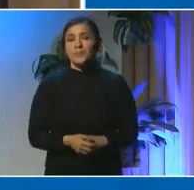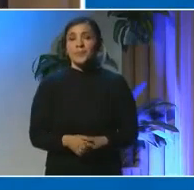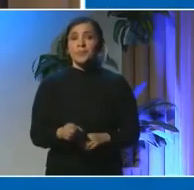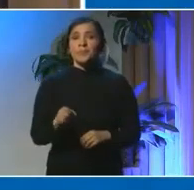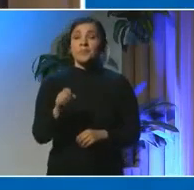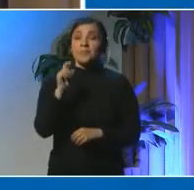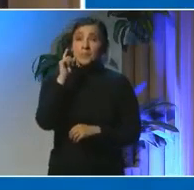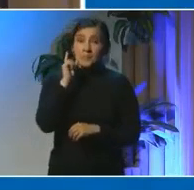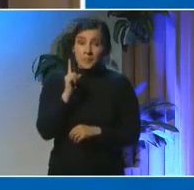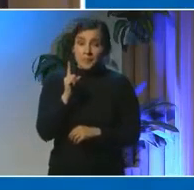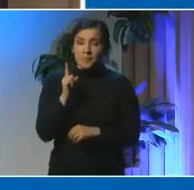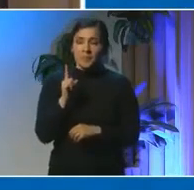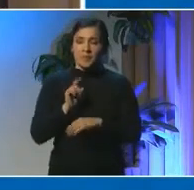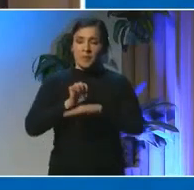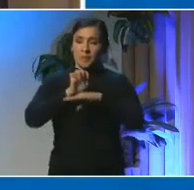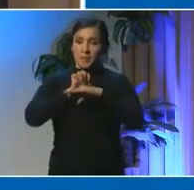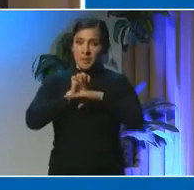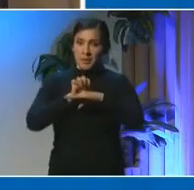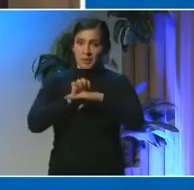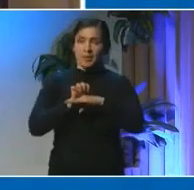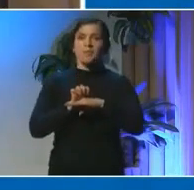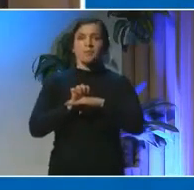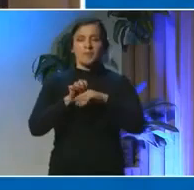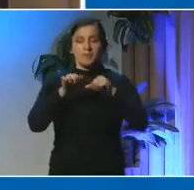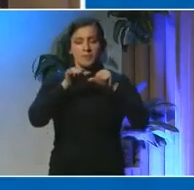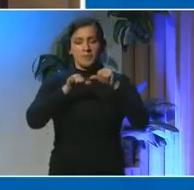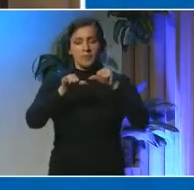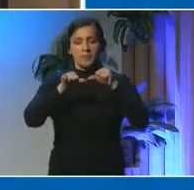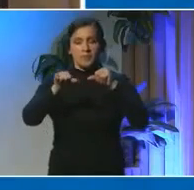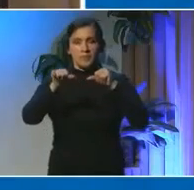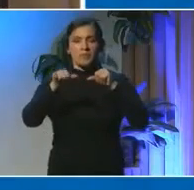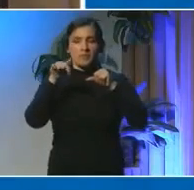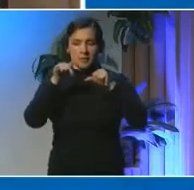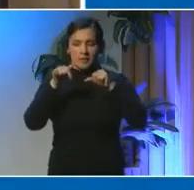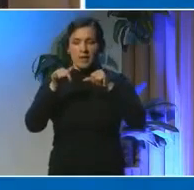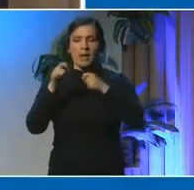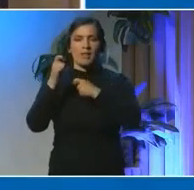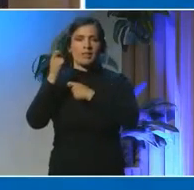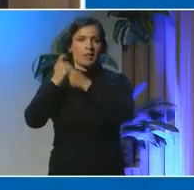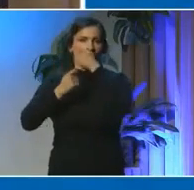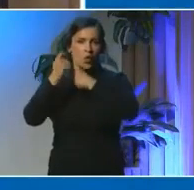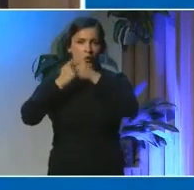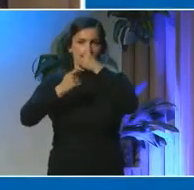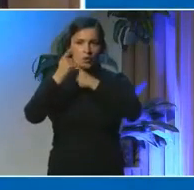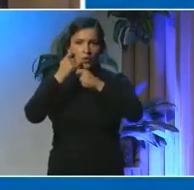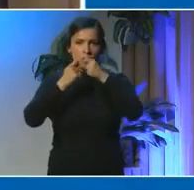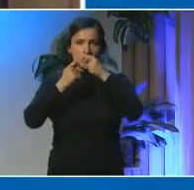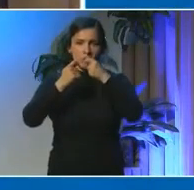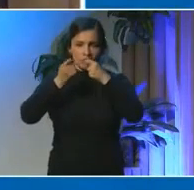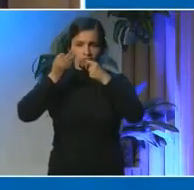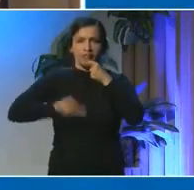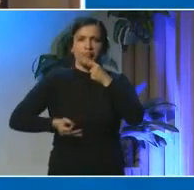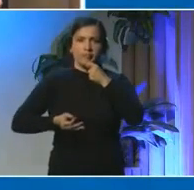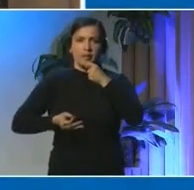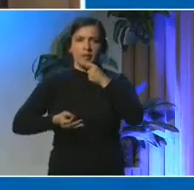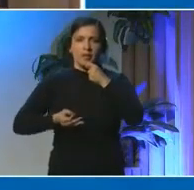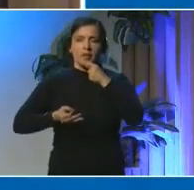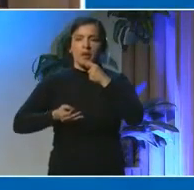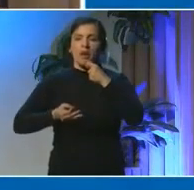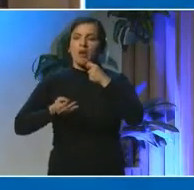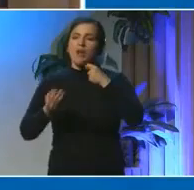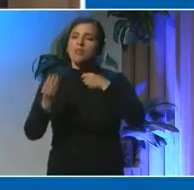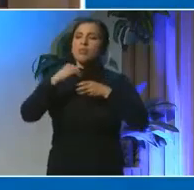que hemos adoptado como compañía es que la sostenibilidad es nuestro negocio y no parte de nuestro negocio y en esa misma medida hemos